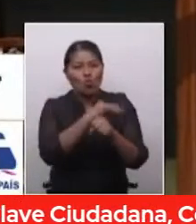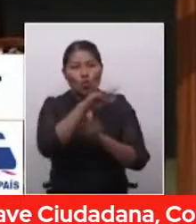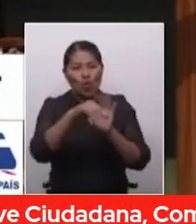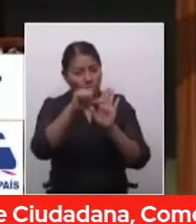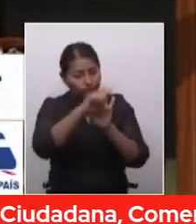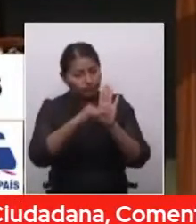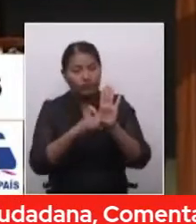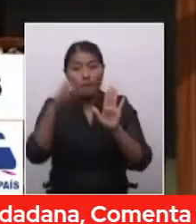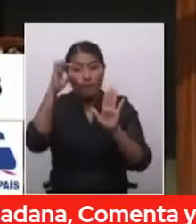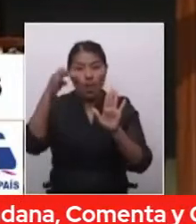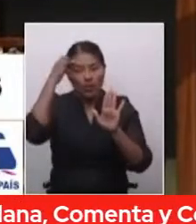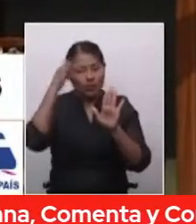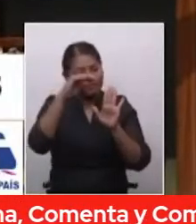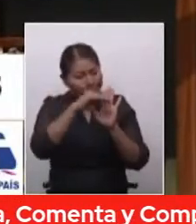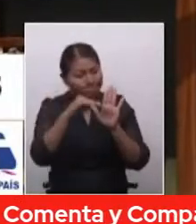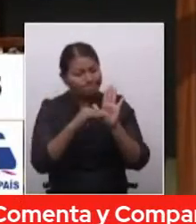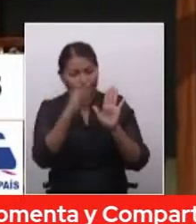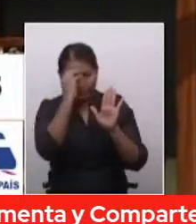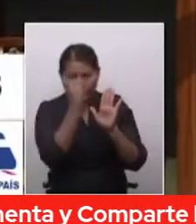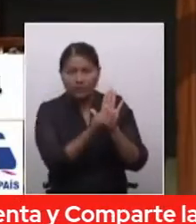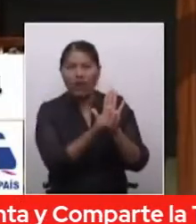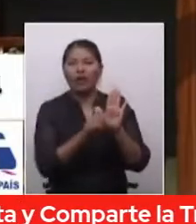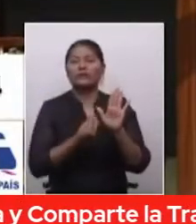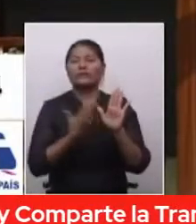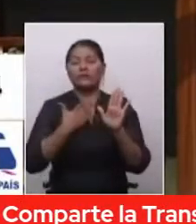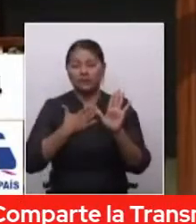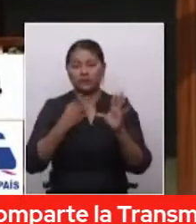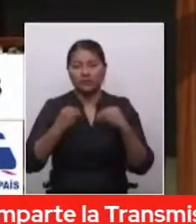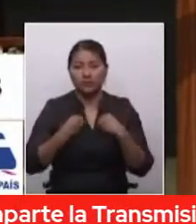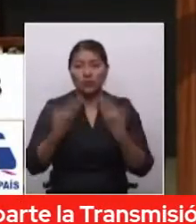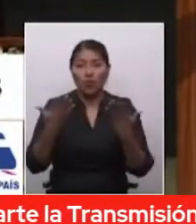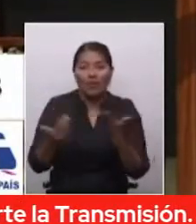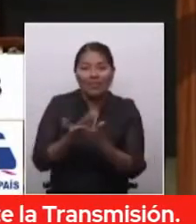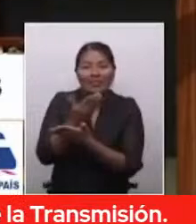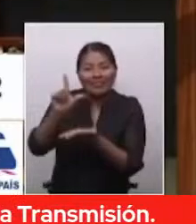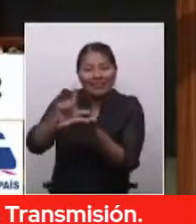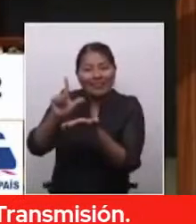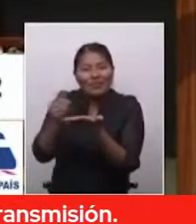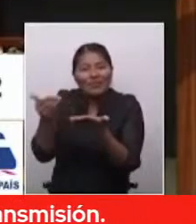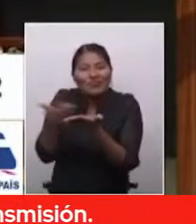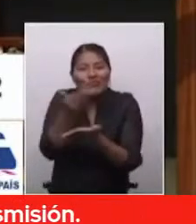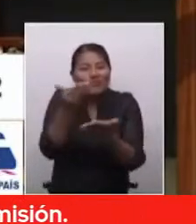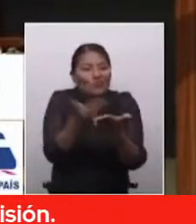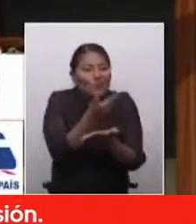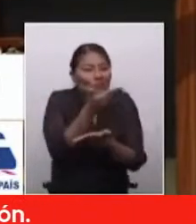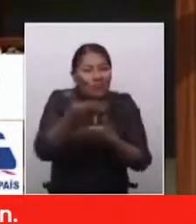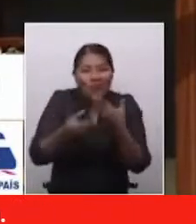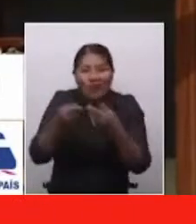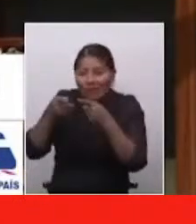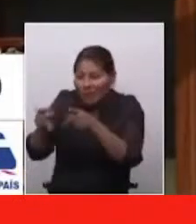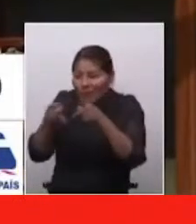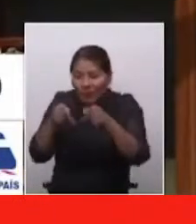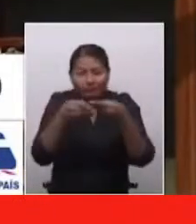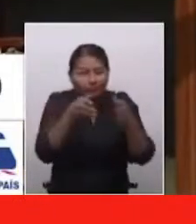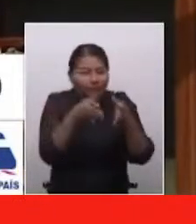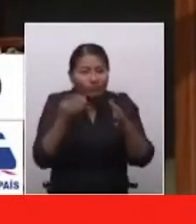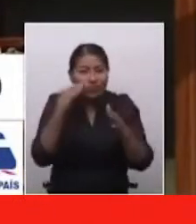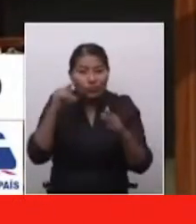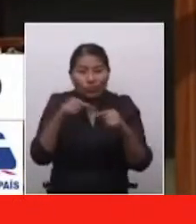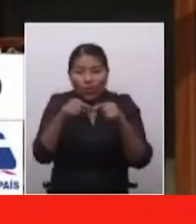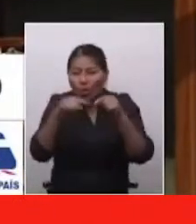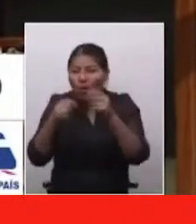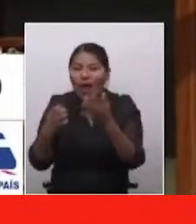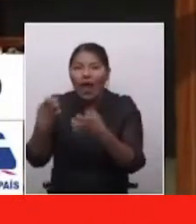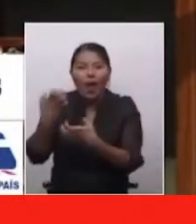de protección. Una Lima innovadora, con oportunidades en los polos de desarrollo